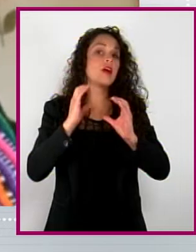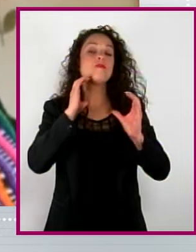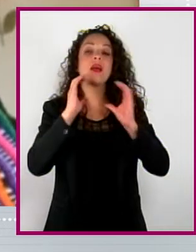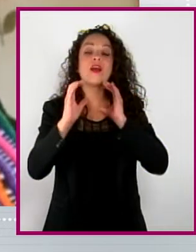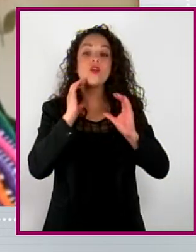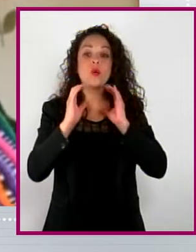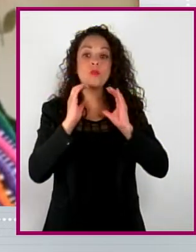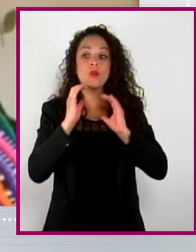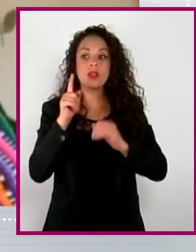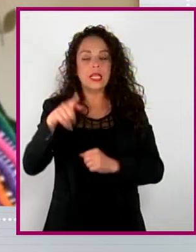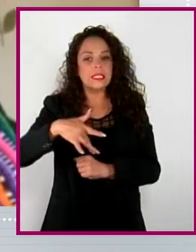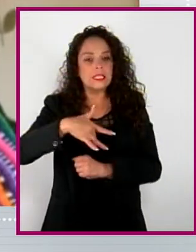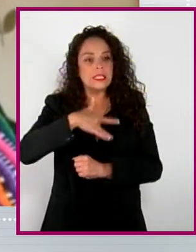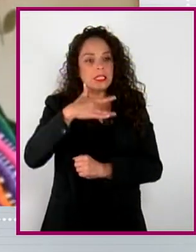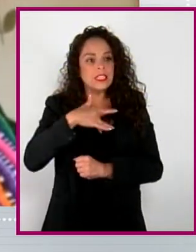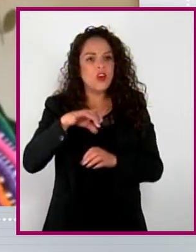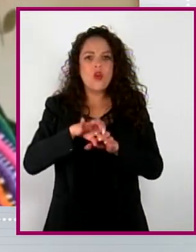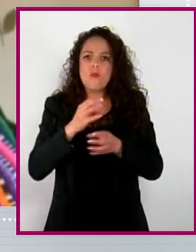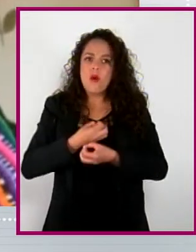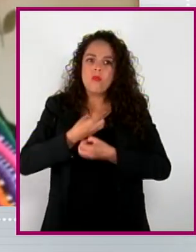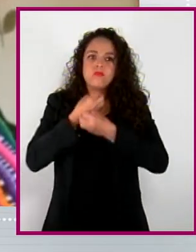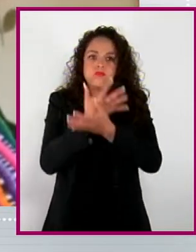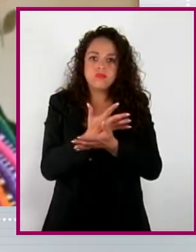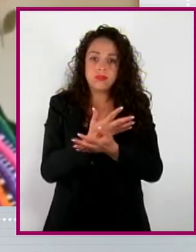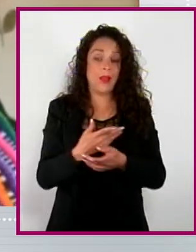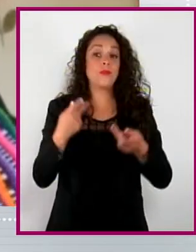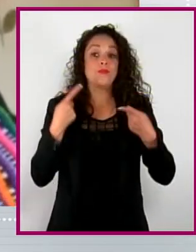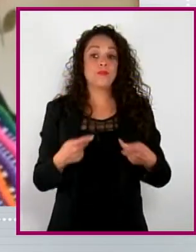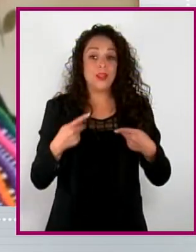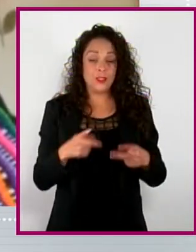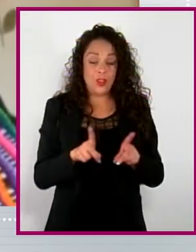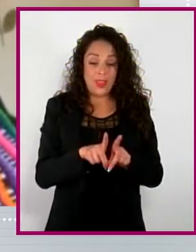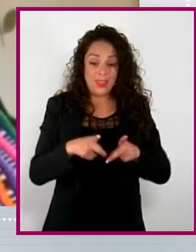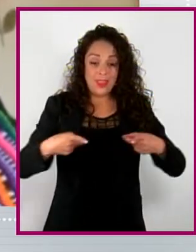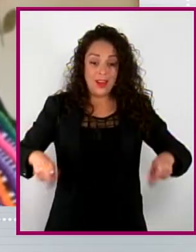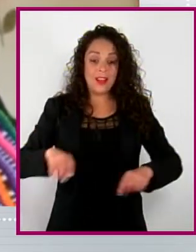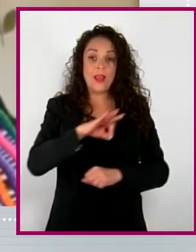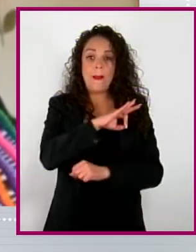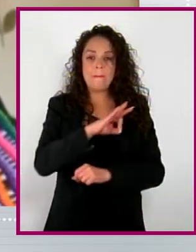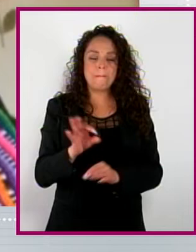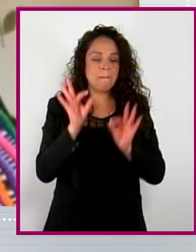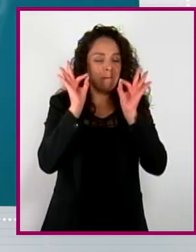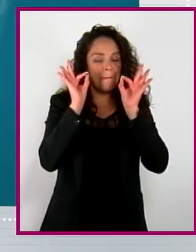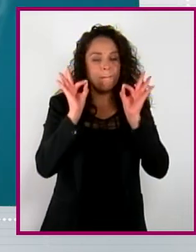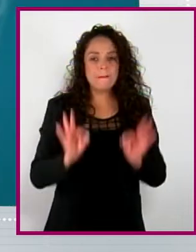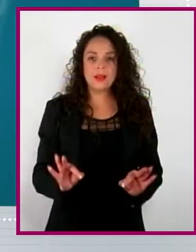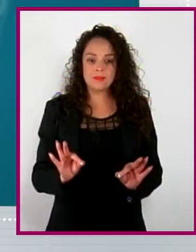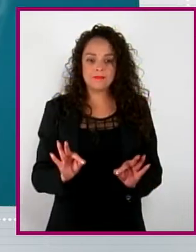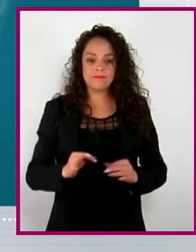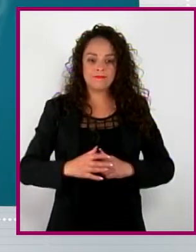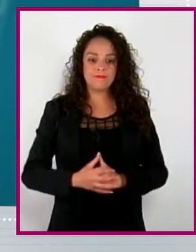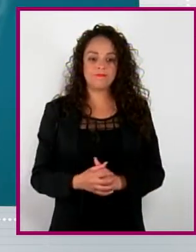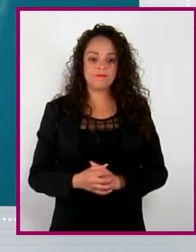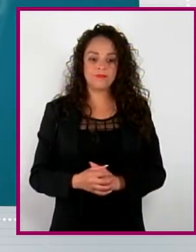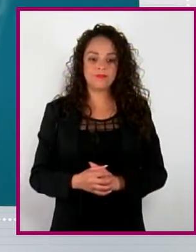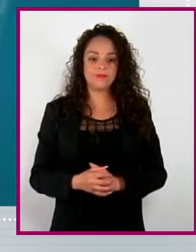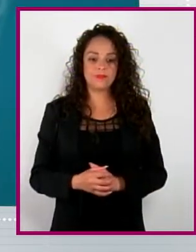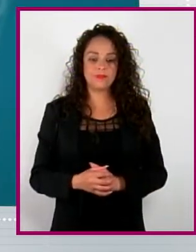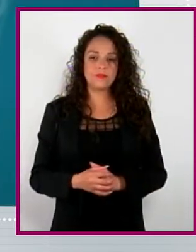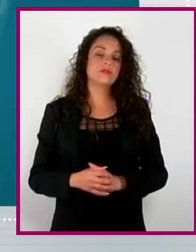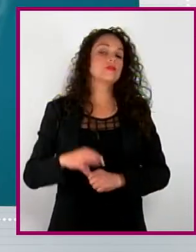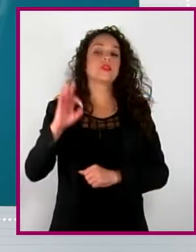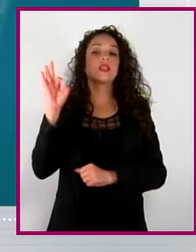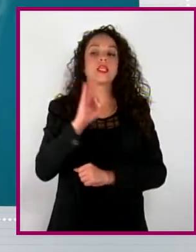sentir, las personas van a poder desarrollarse en plenitud. Si tuvieras que lanzar